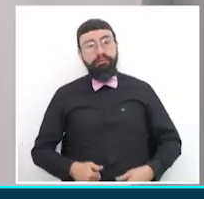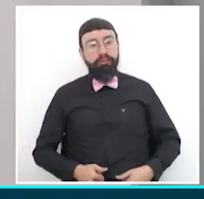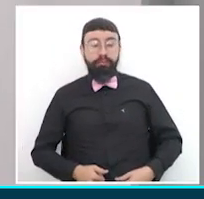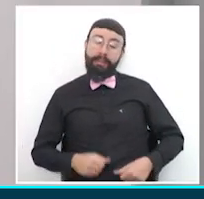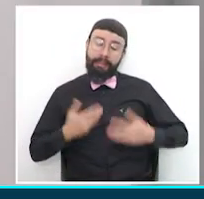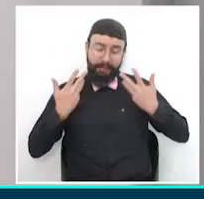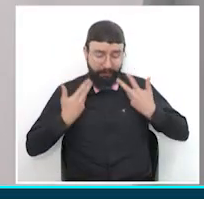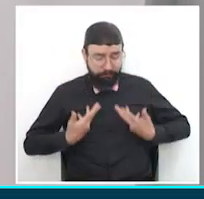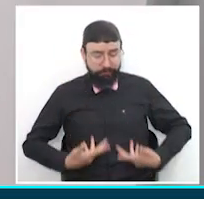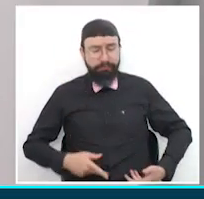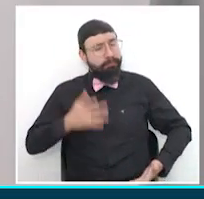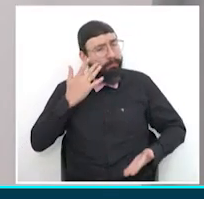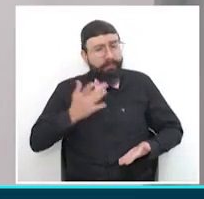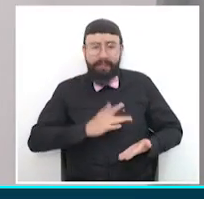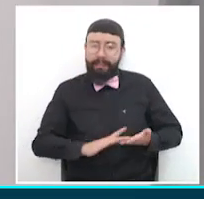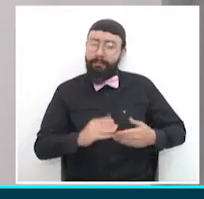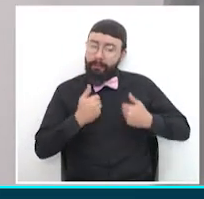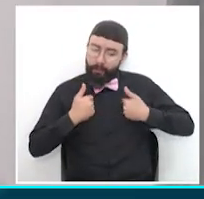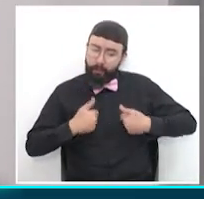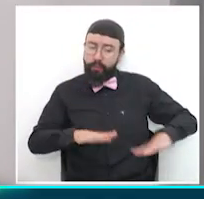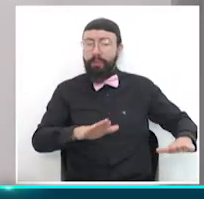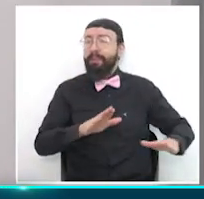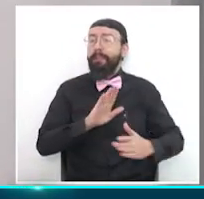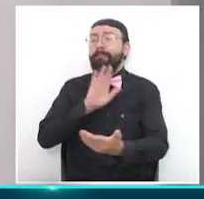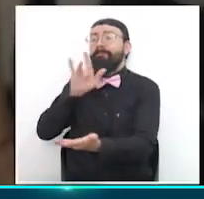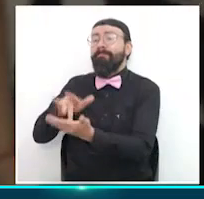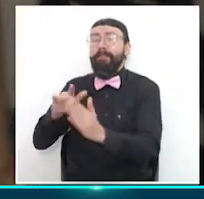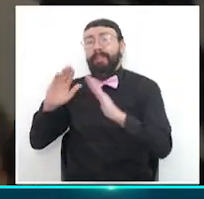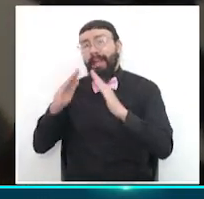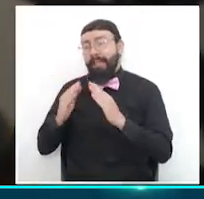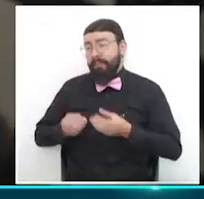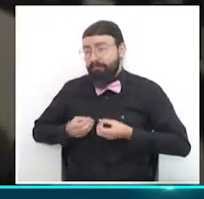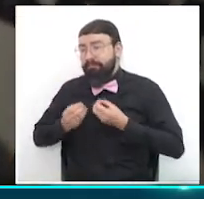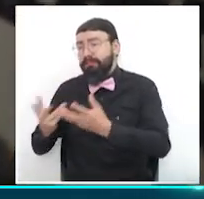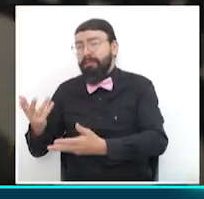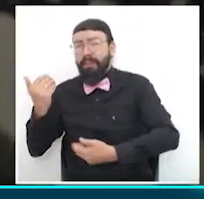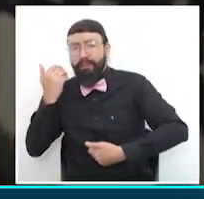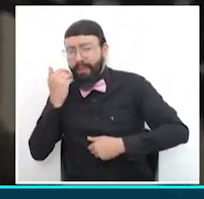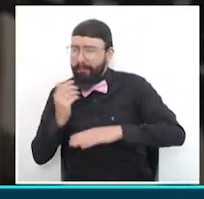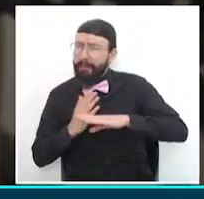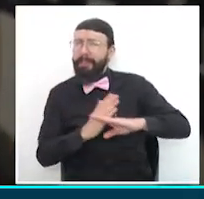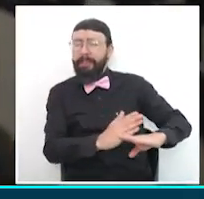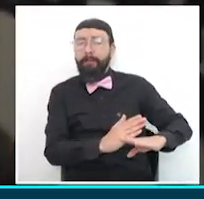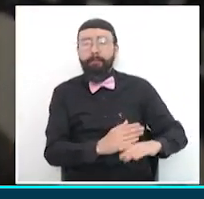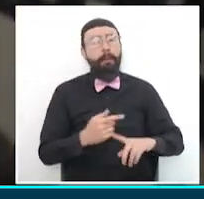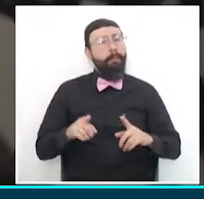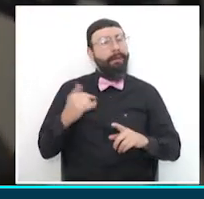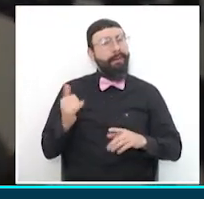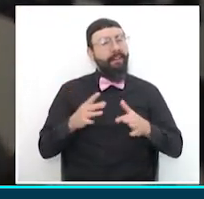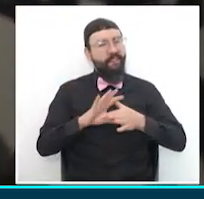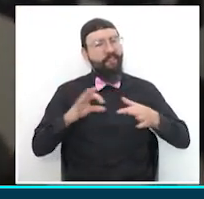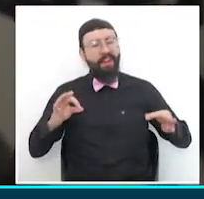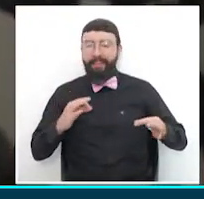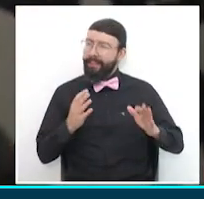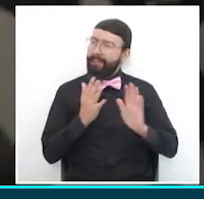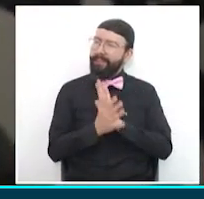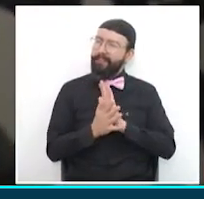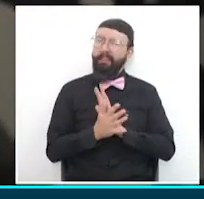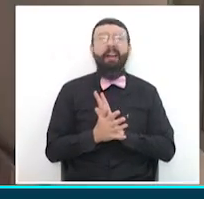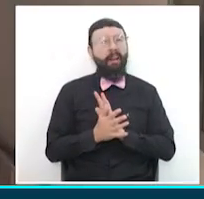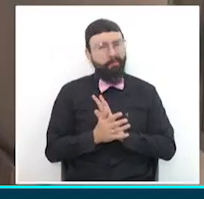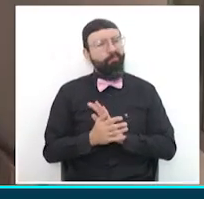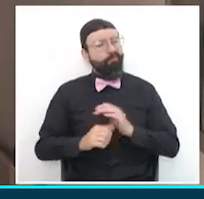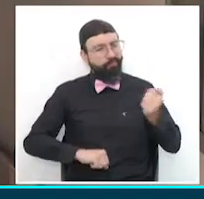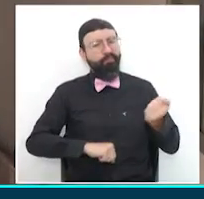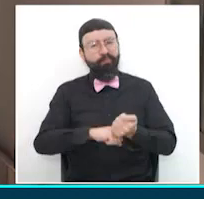casa, de no poner en riesgo a los seres queridos, aunque en el lado opuesto coge fuerza un comentario que se transformó en tendencia entre la